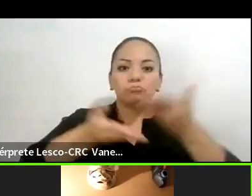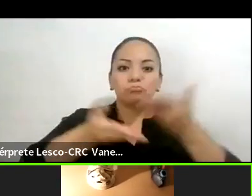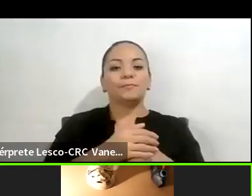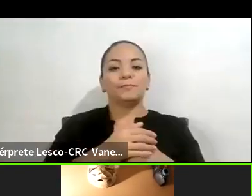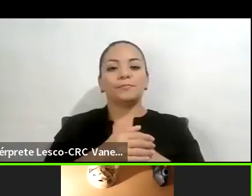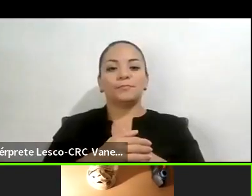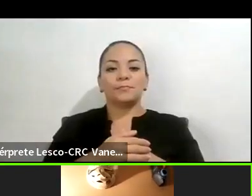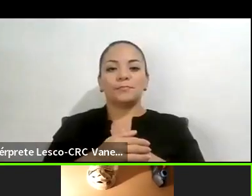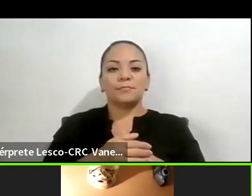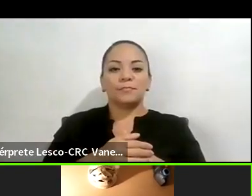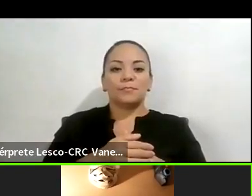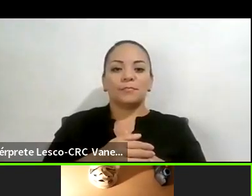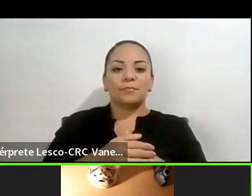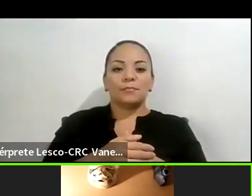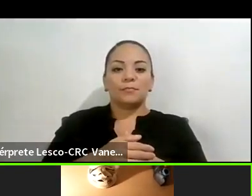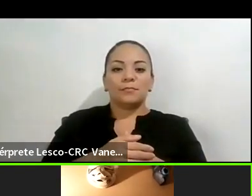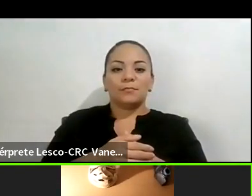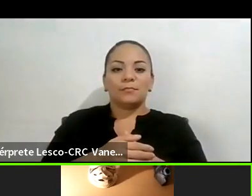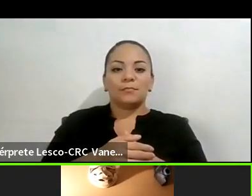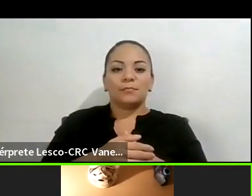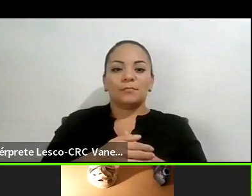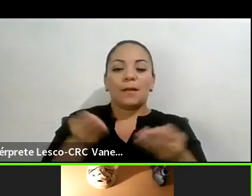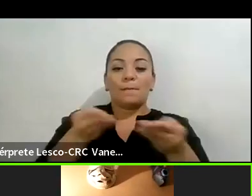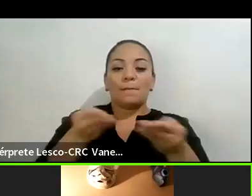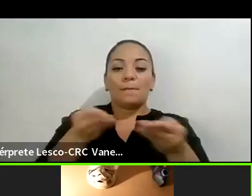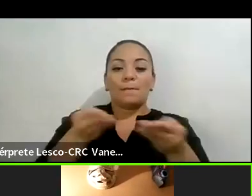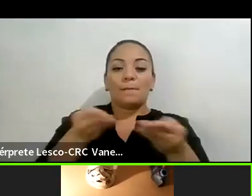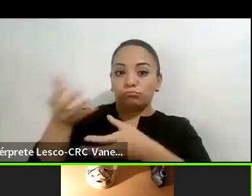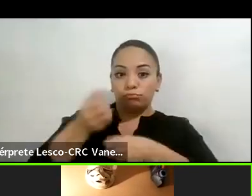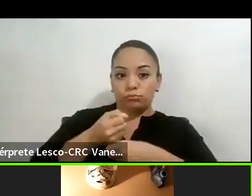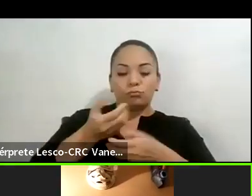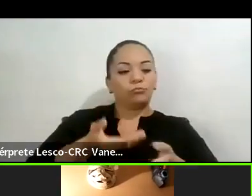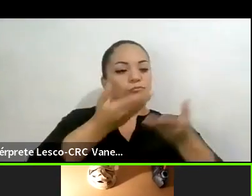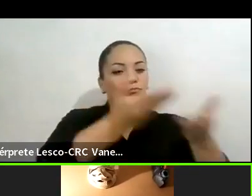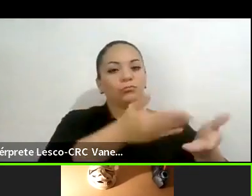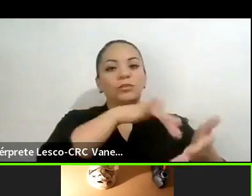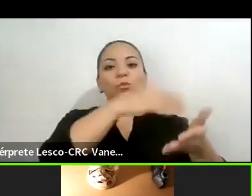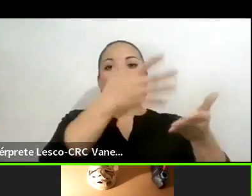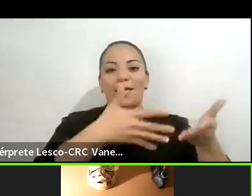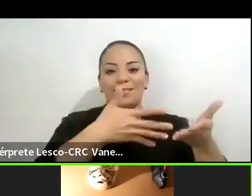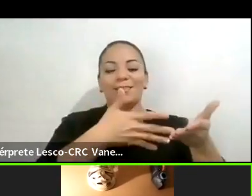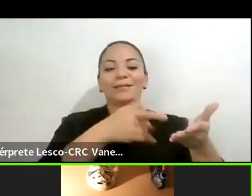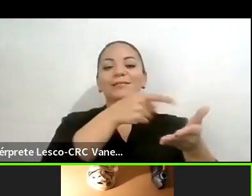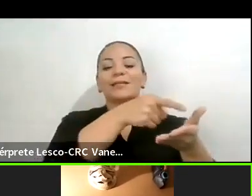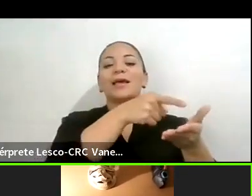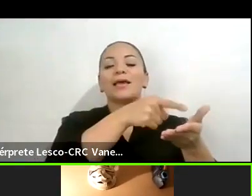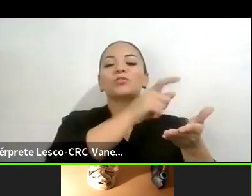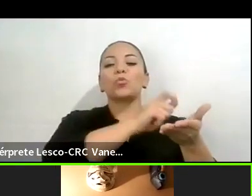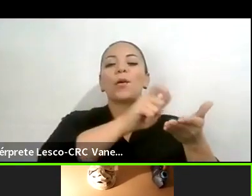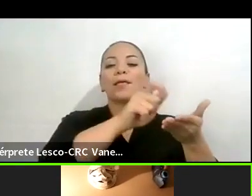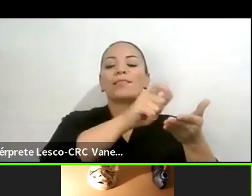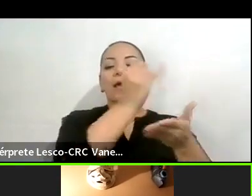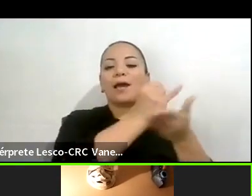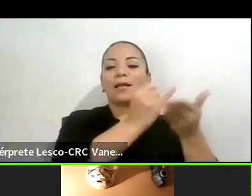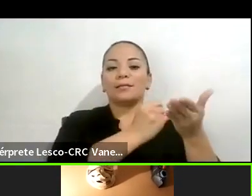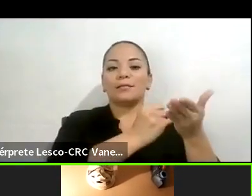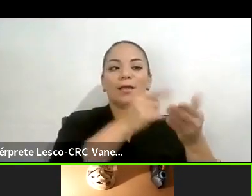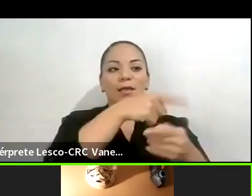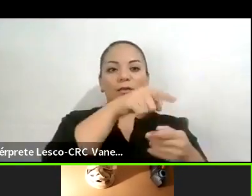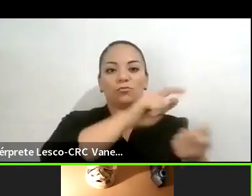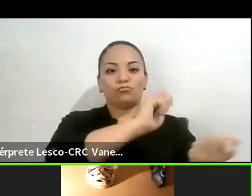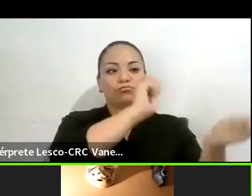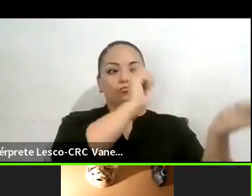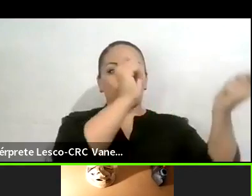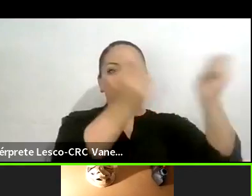Nosotros recibimos ese material y lo entregamos a estudiantes de la Escuela de Arte Escénico para que hicieran esa traducción del material al lenguaje